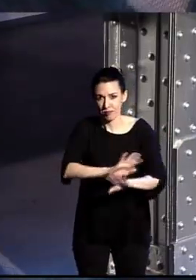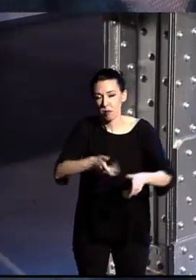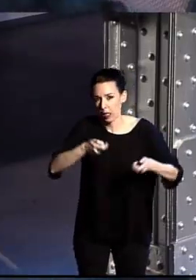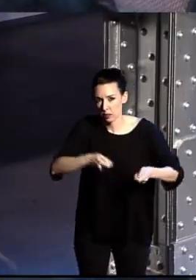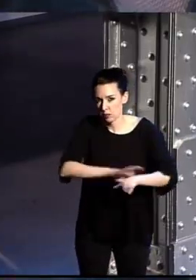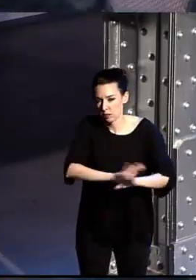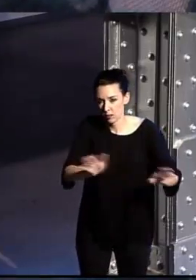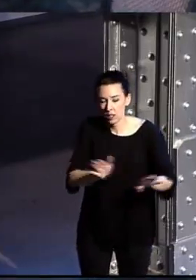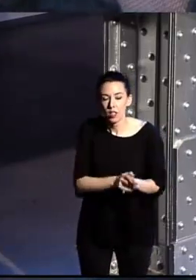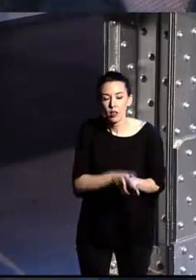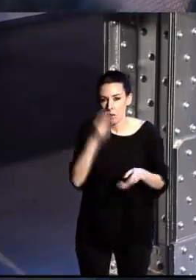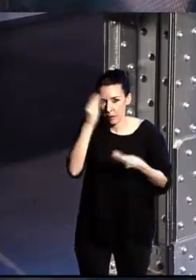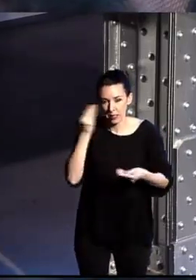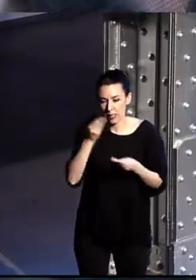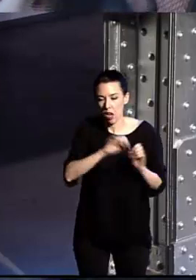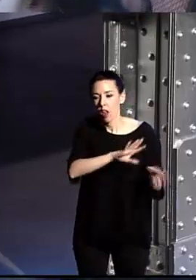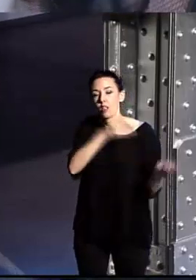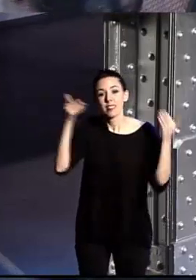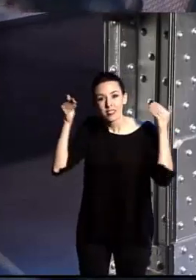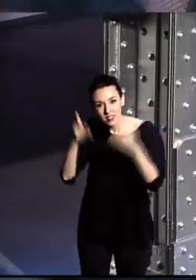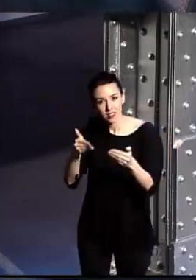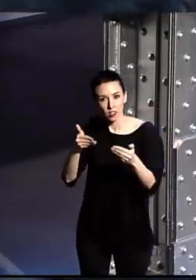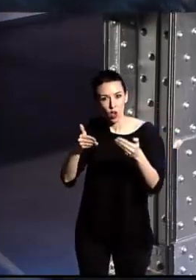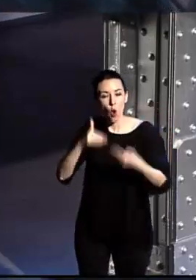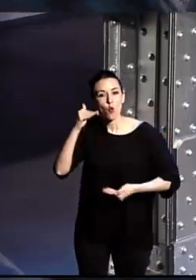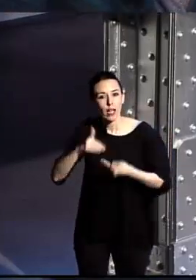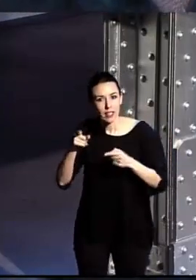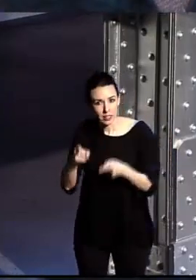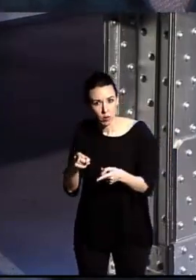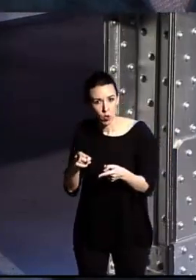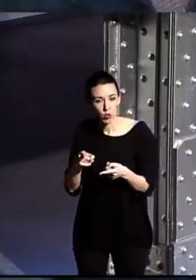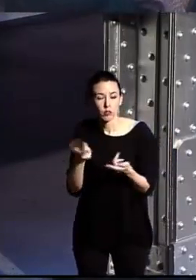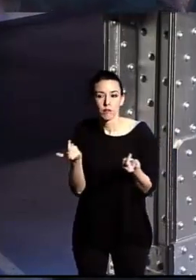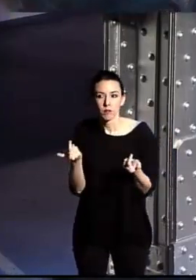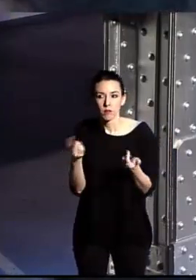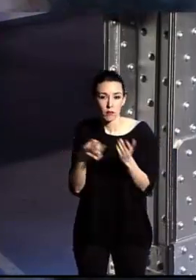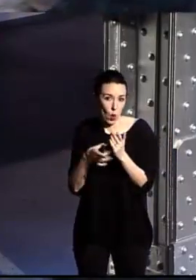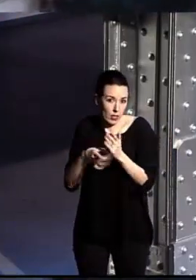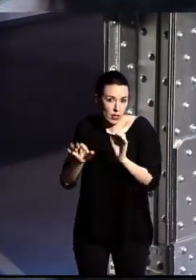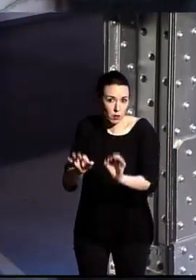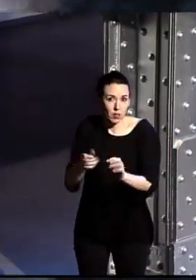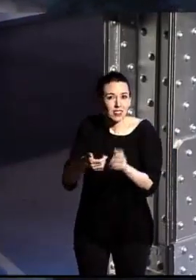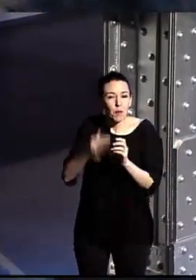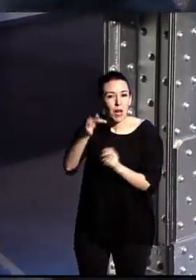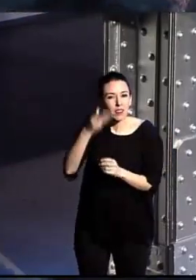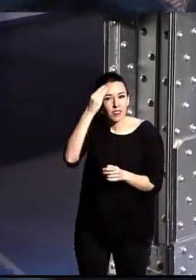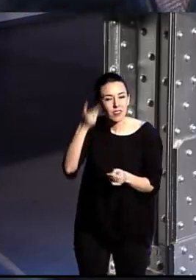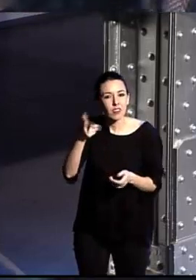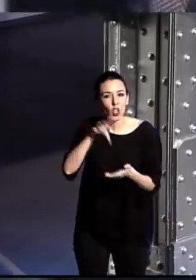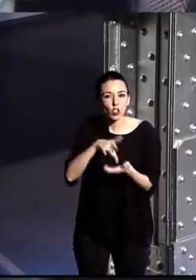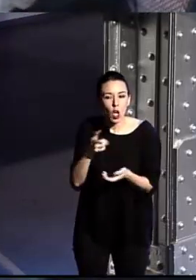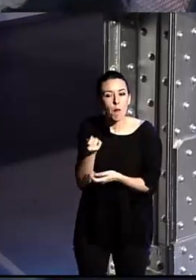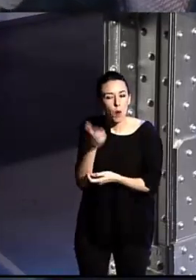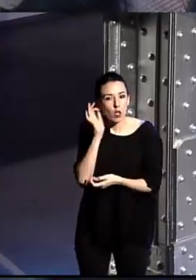pesado, y me centré más en el estudio cualitativo, sobre todo pensando si había